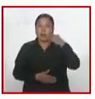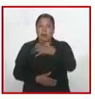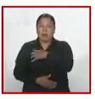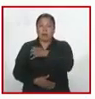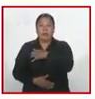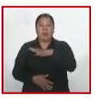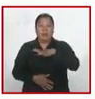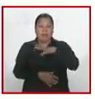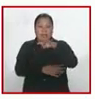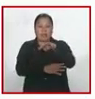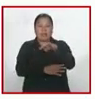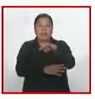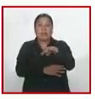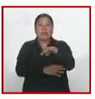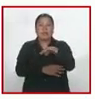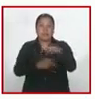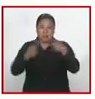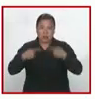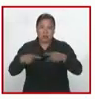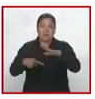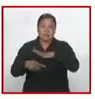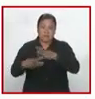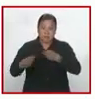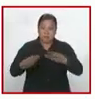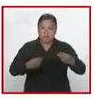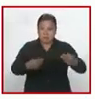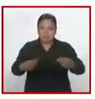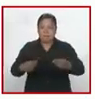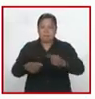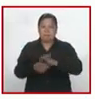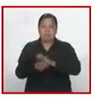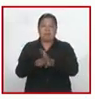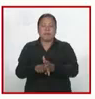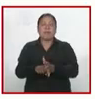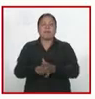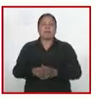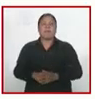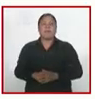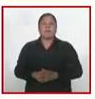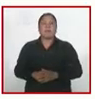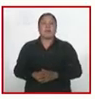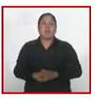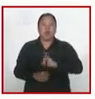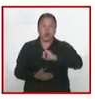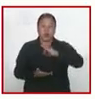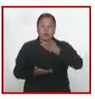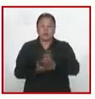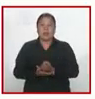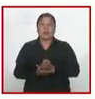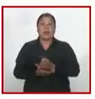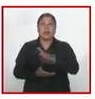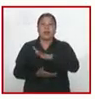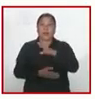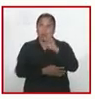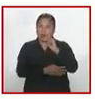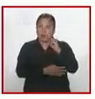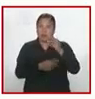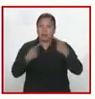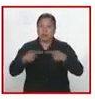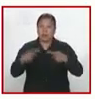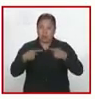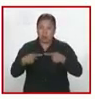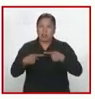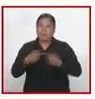19 casos el día de hoy en la ciudad de juchitán presentan 9 casos